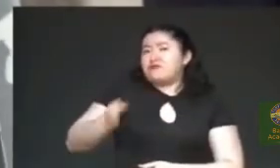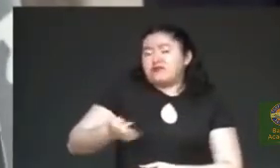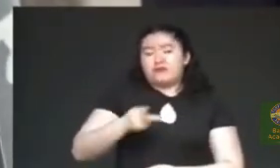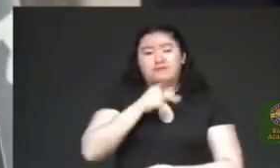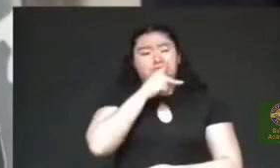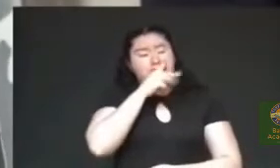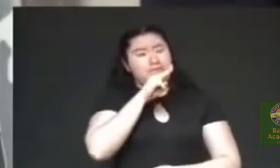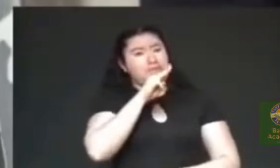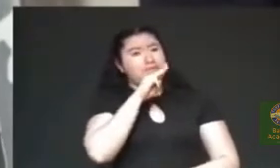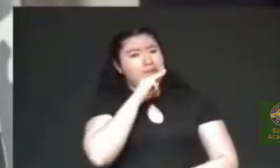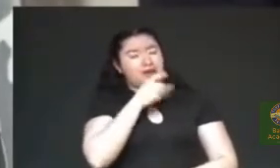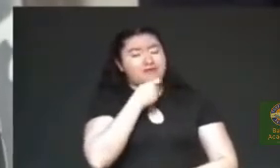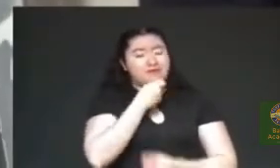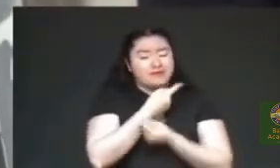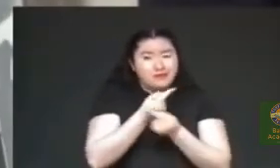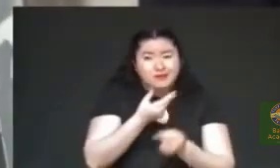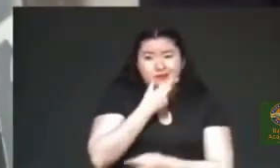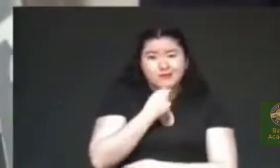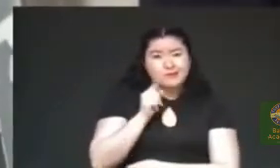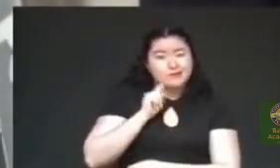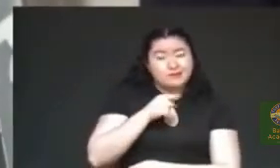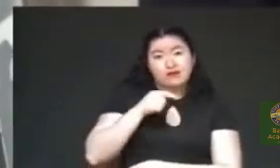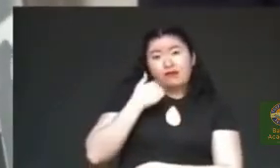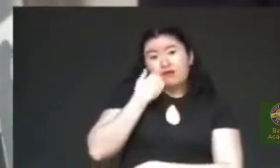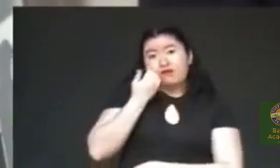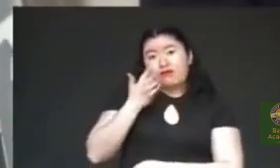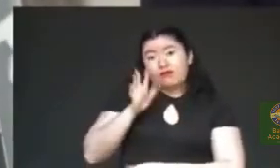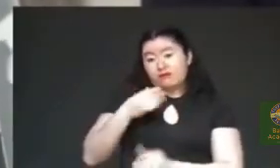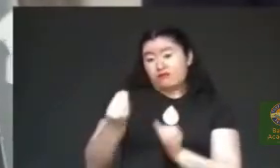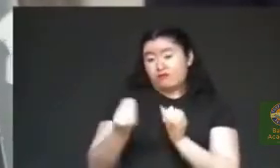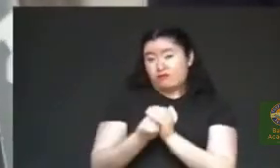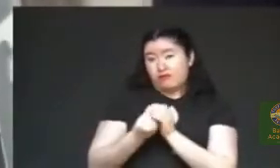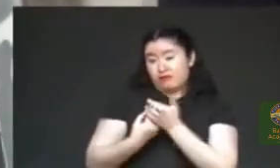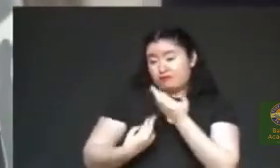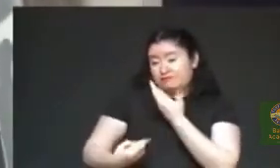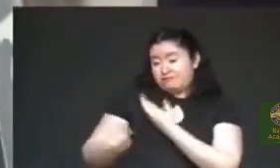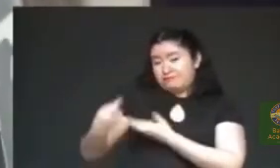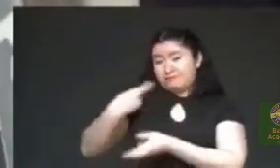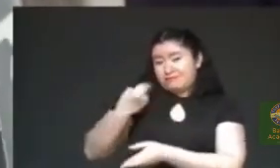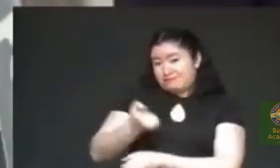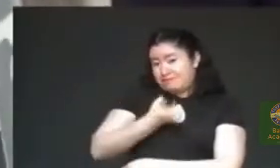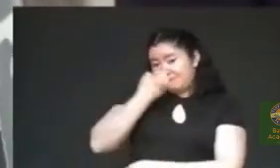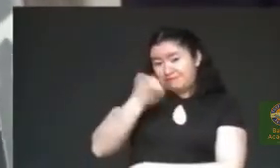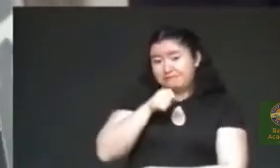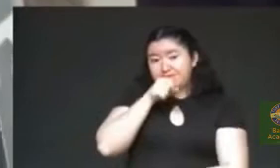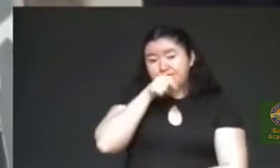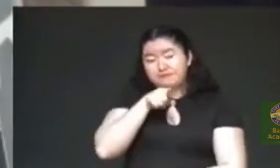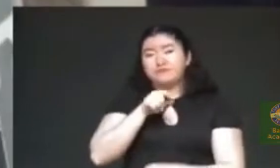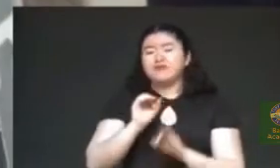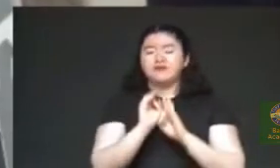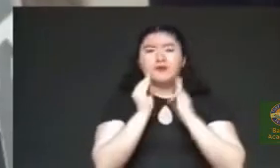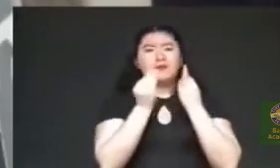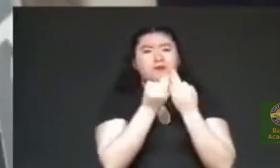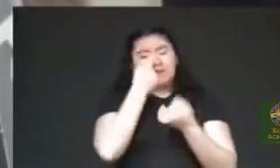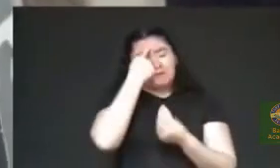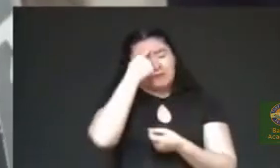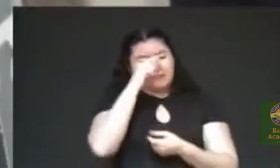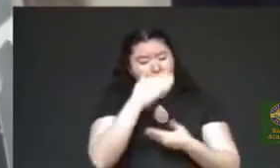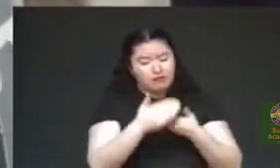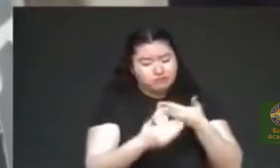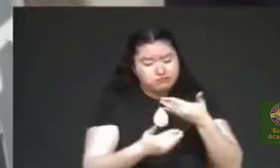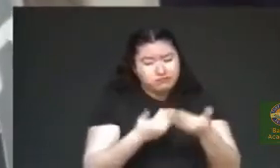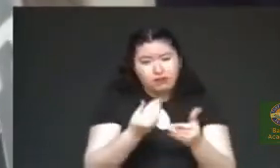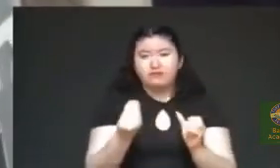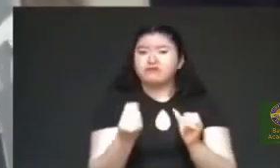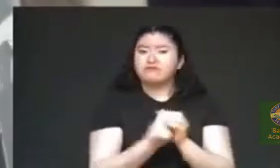la entrada a clases el próximo lunes. Y hay un protocolo de actuación establecido por la Secretaría de Salud Federal para la entrada